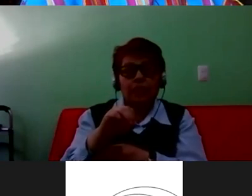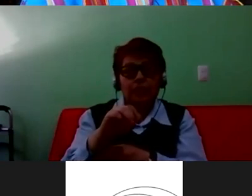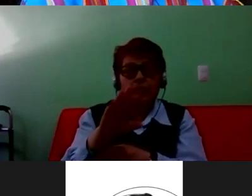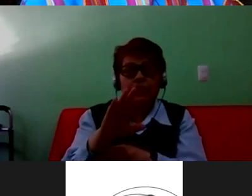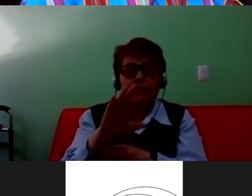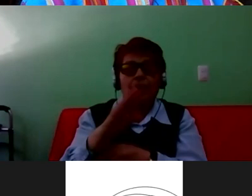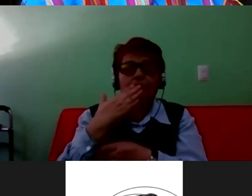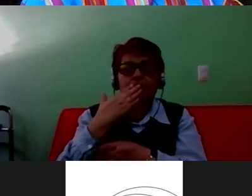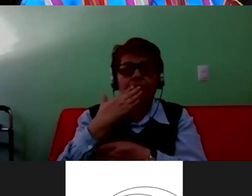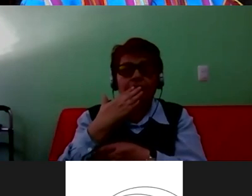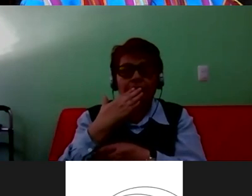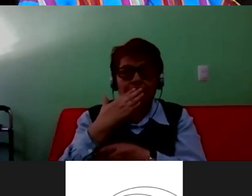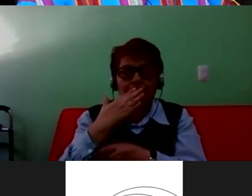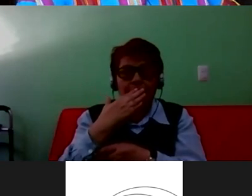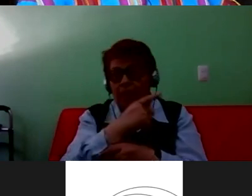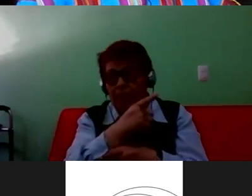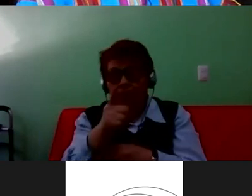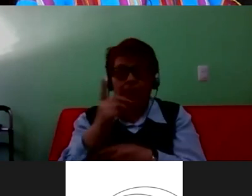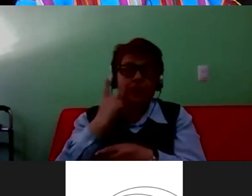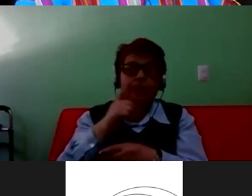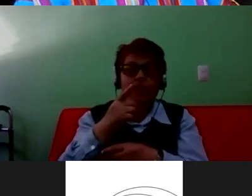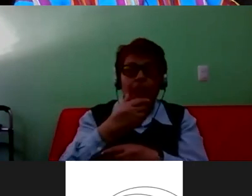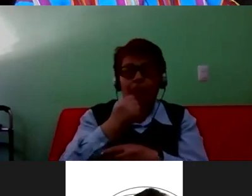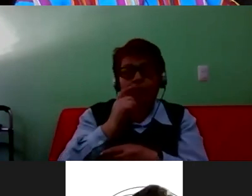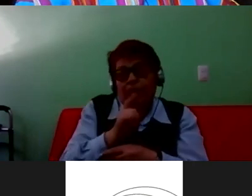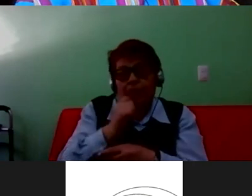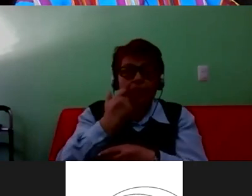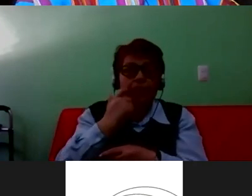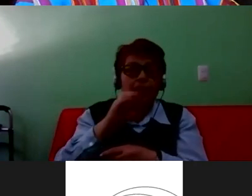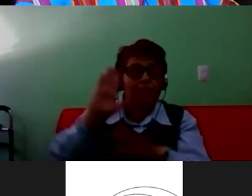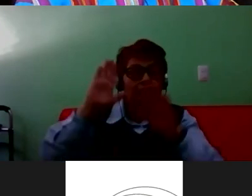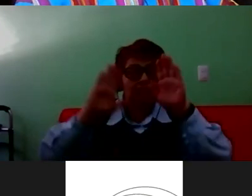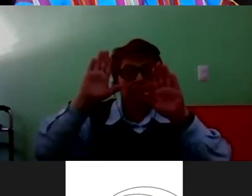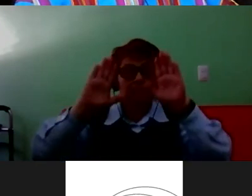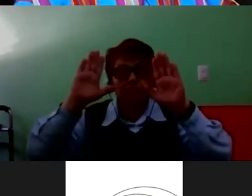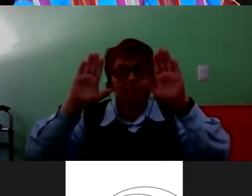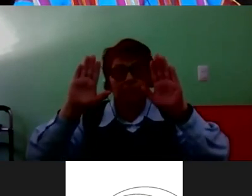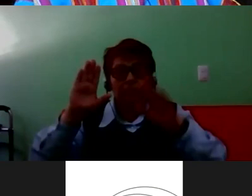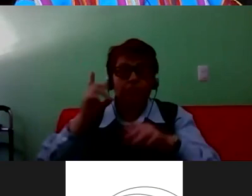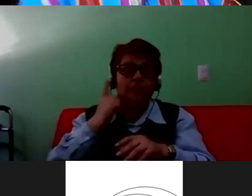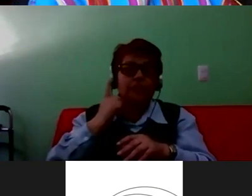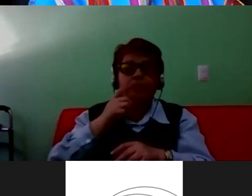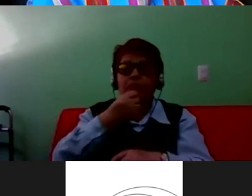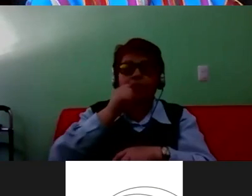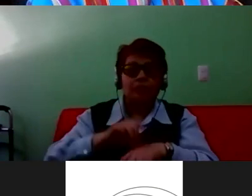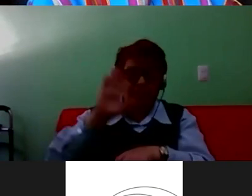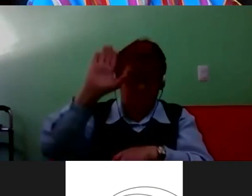Bien, si algún otro diputado o diputada quiere hacer el uso de la voz. Diputado secretario, por